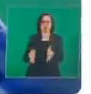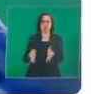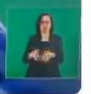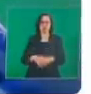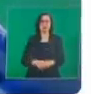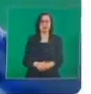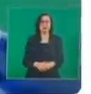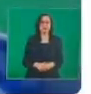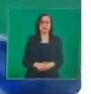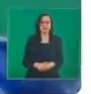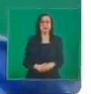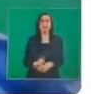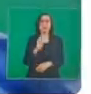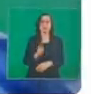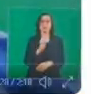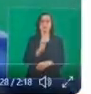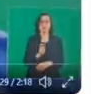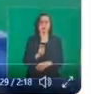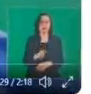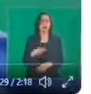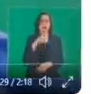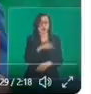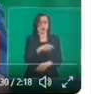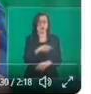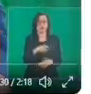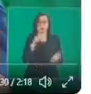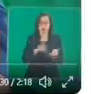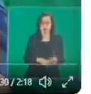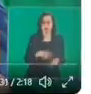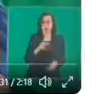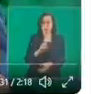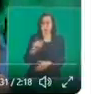es decir, deja de ser trabajador activo.